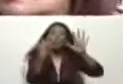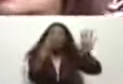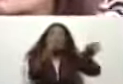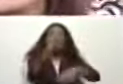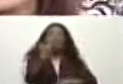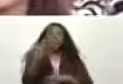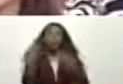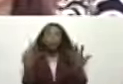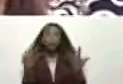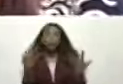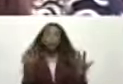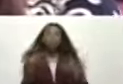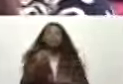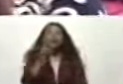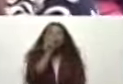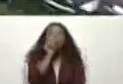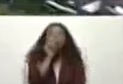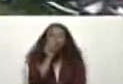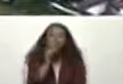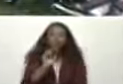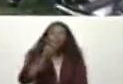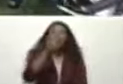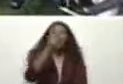12.949 hombres.